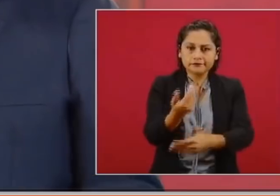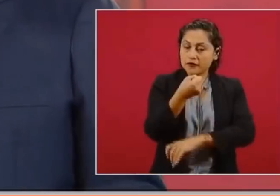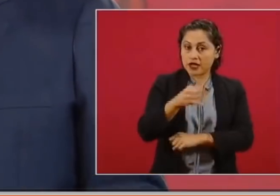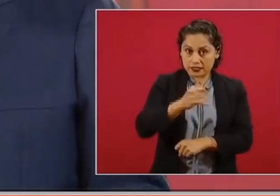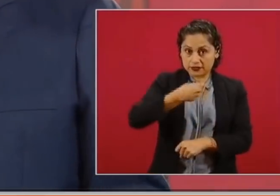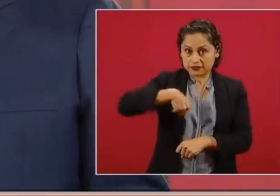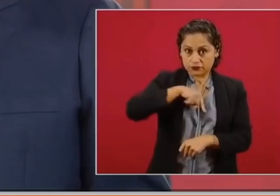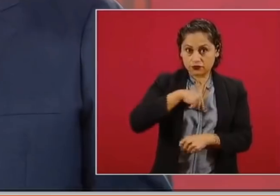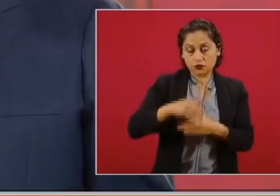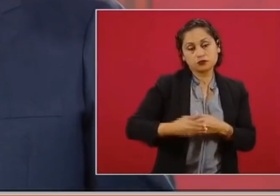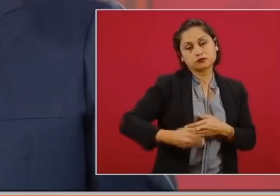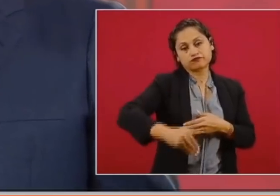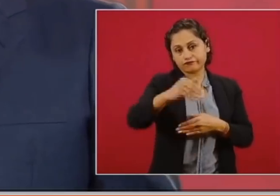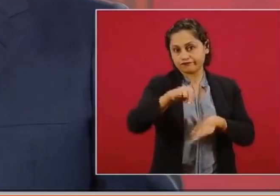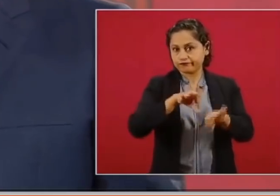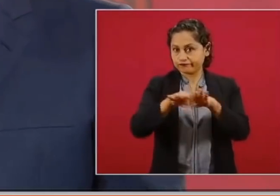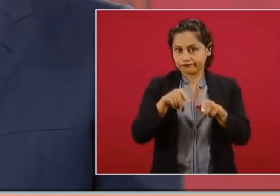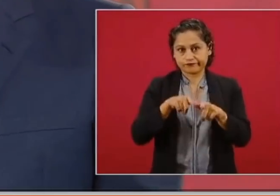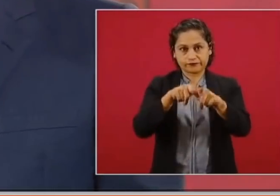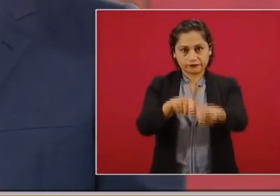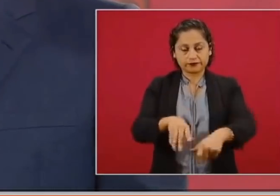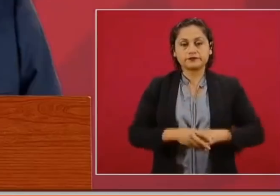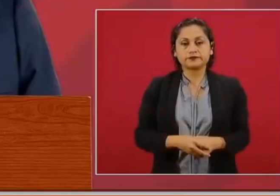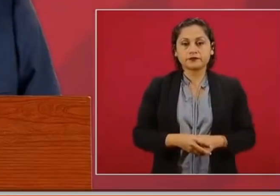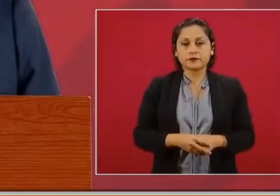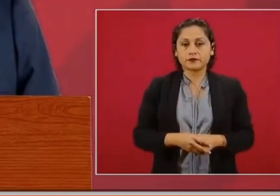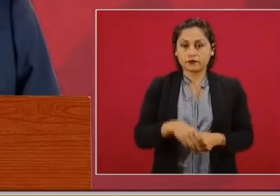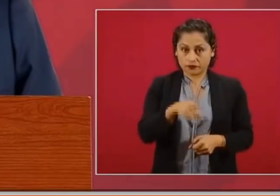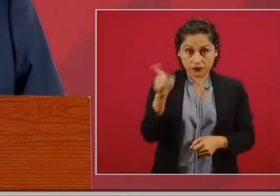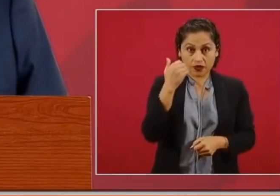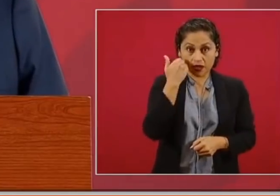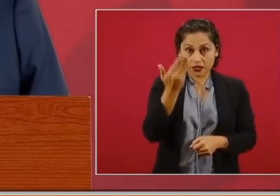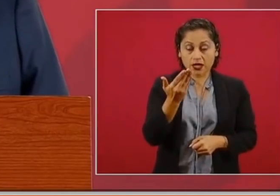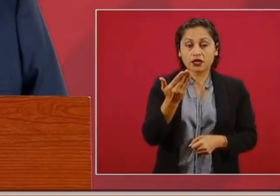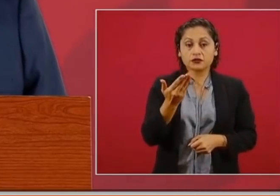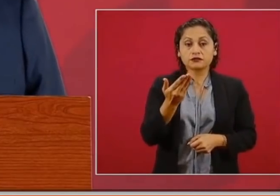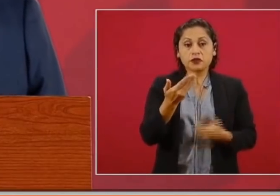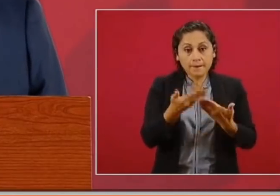el mediano y el largo plazo. Abrimos, si les parece, sobre el tema,